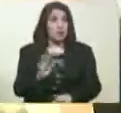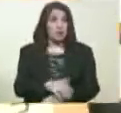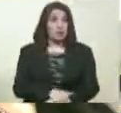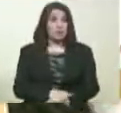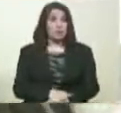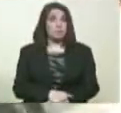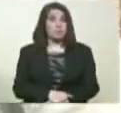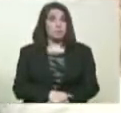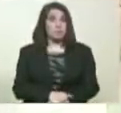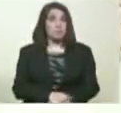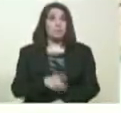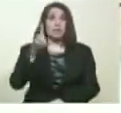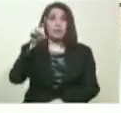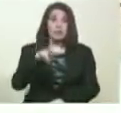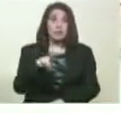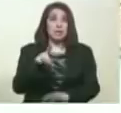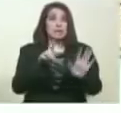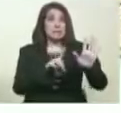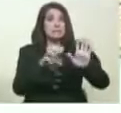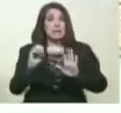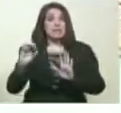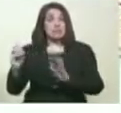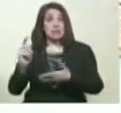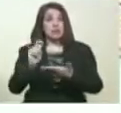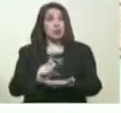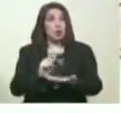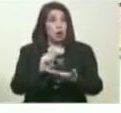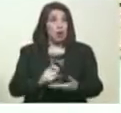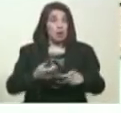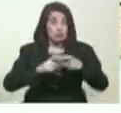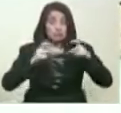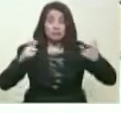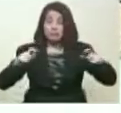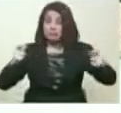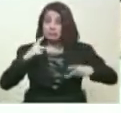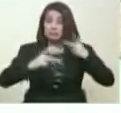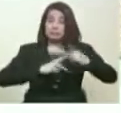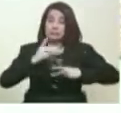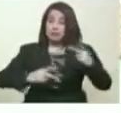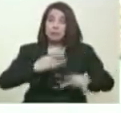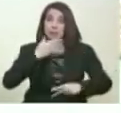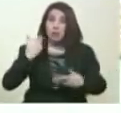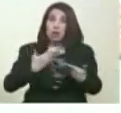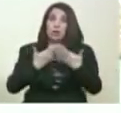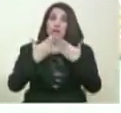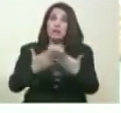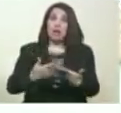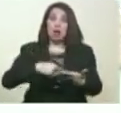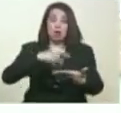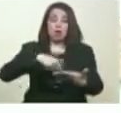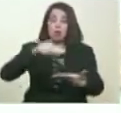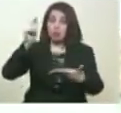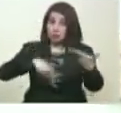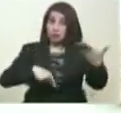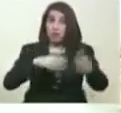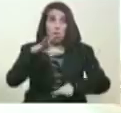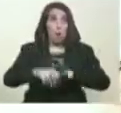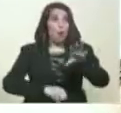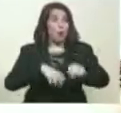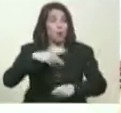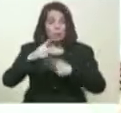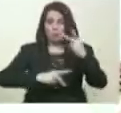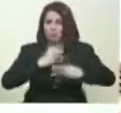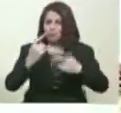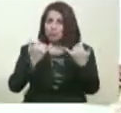también a su vez de esto, 600 toneladas. Y ampliar la capacidad de producción. Y garantizar con contrato la compra de la producción